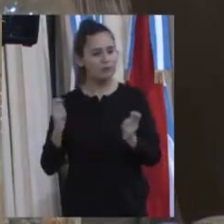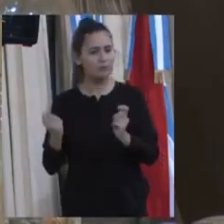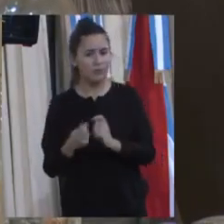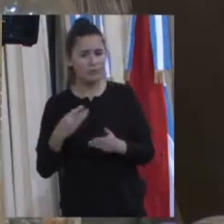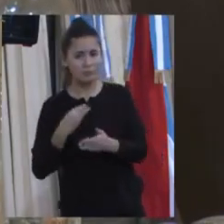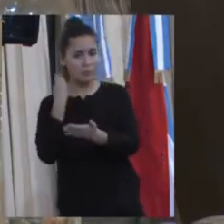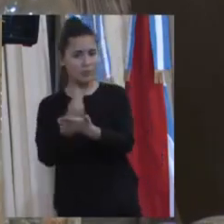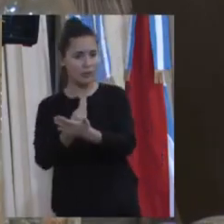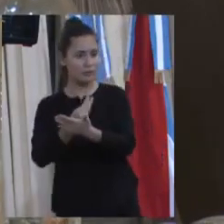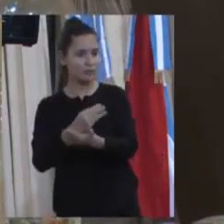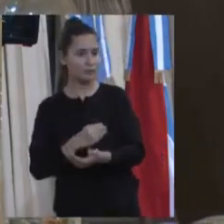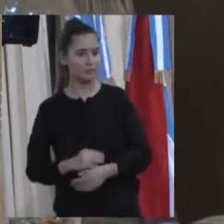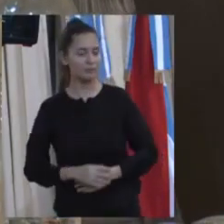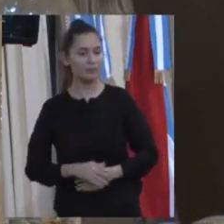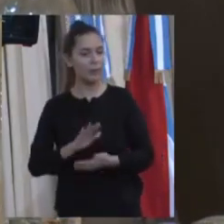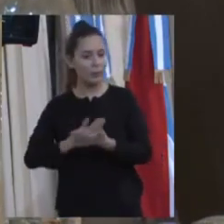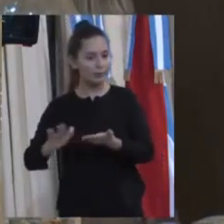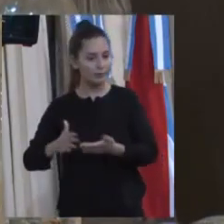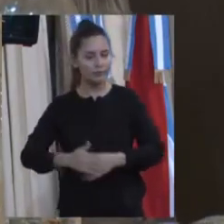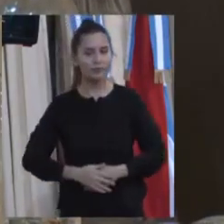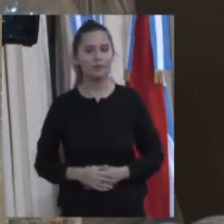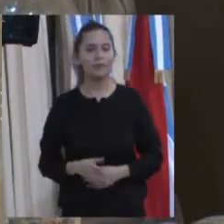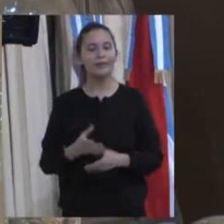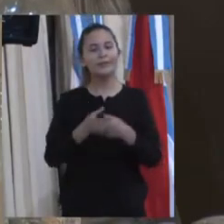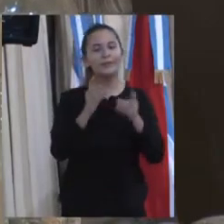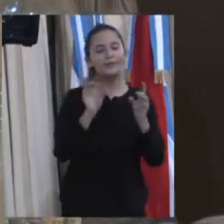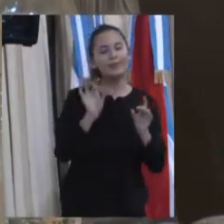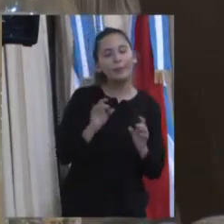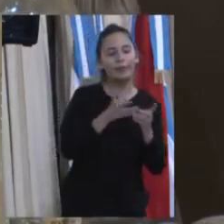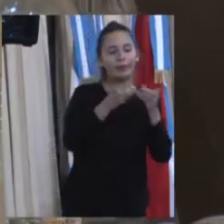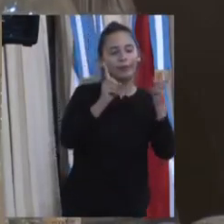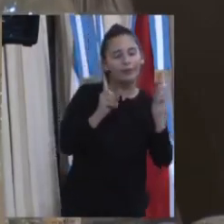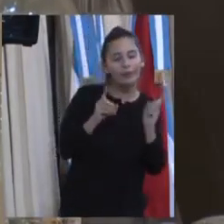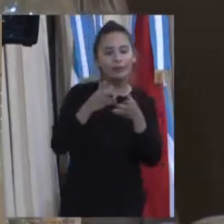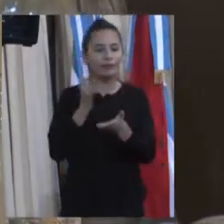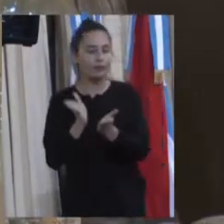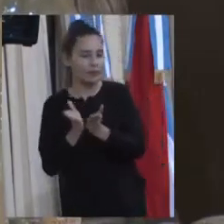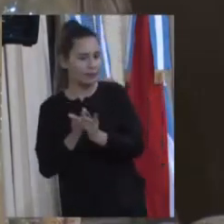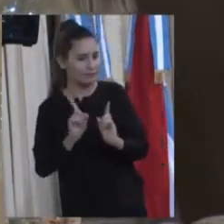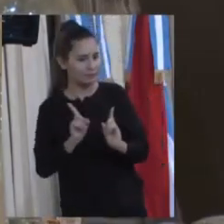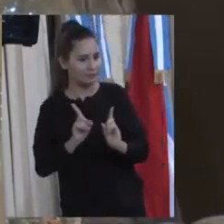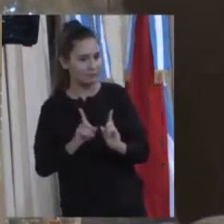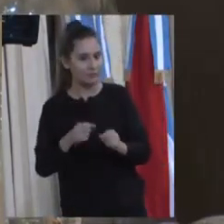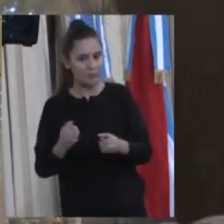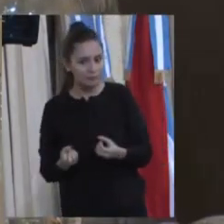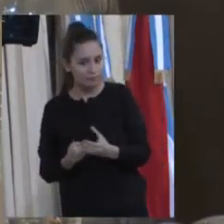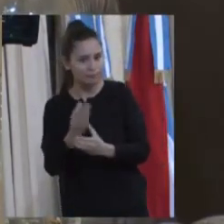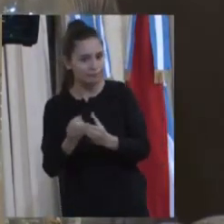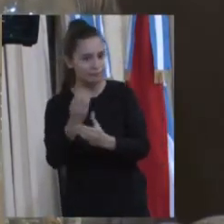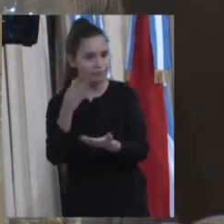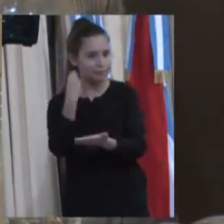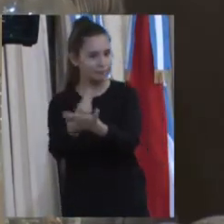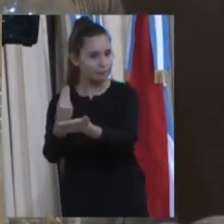actores, ¿no? Que ya no solamente van a ser los docentes, los alumnos, sino la emergencia de nuevos actores,